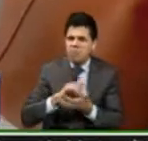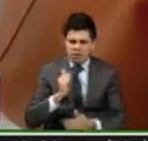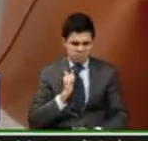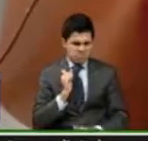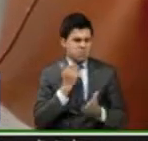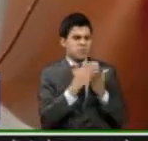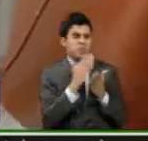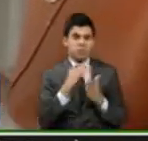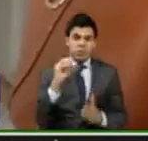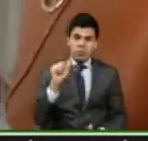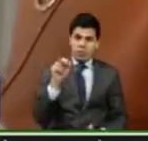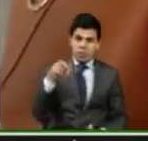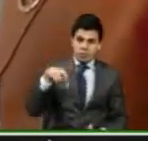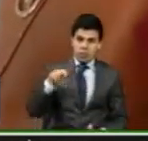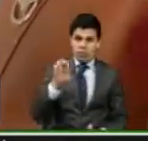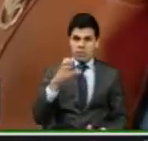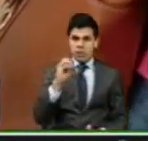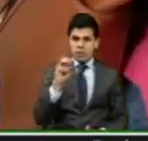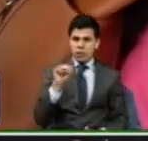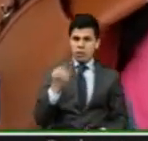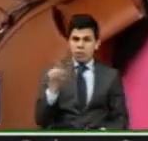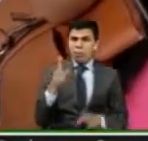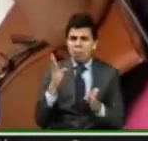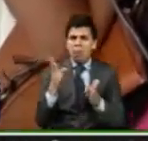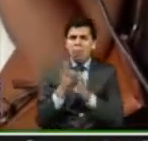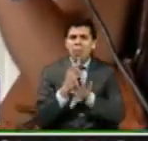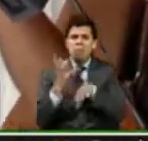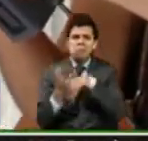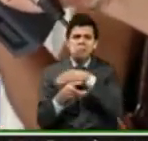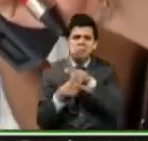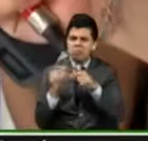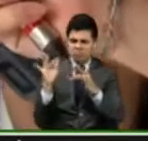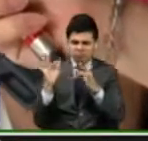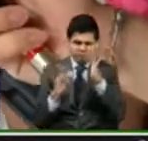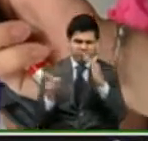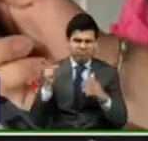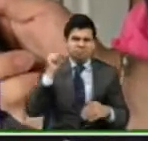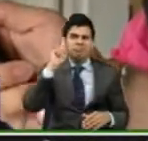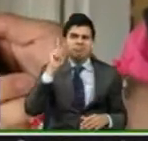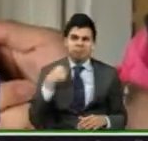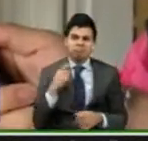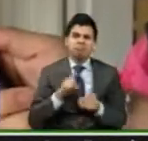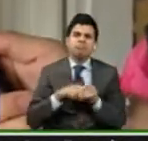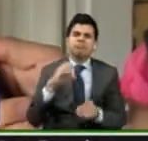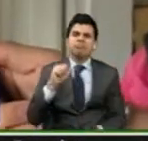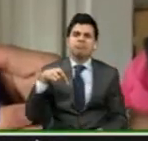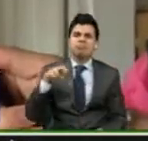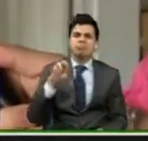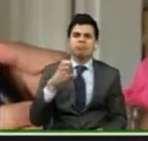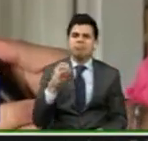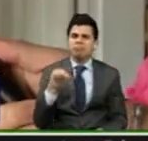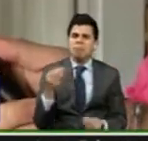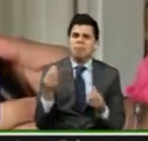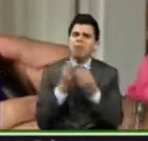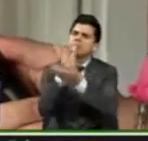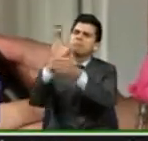el Capricorn está fuera de... Fuera de área. Y Capricorn, yo tengo Capricorn. Entonces, ¿para qué onda el médico?